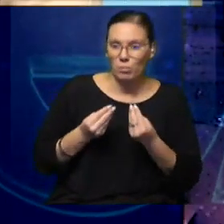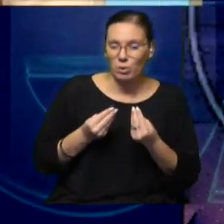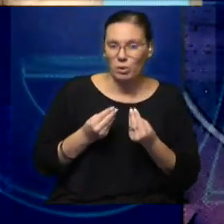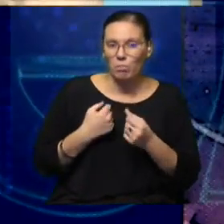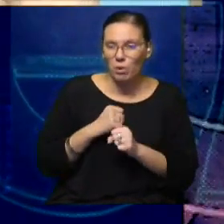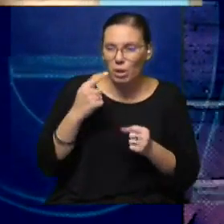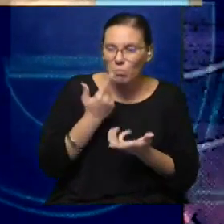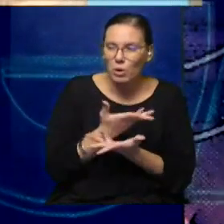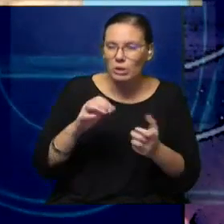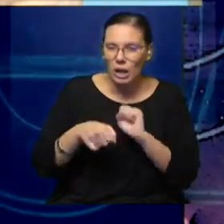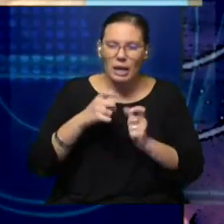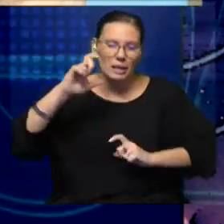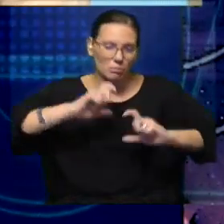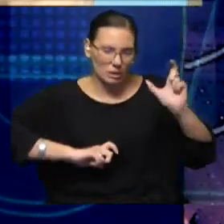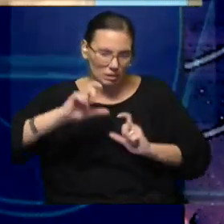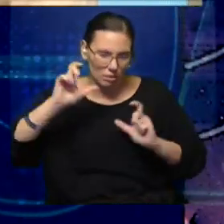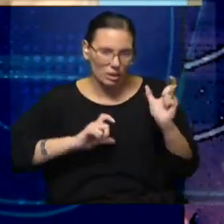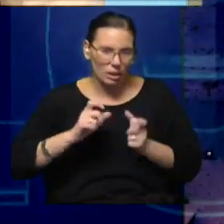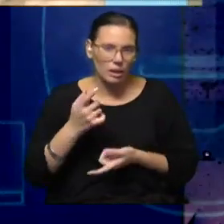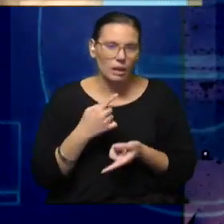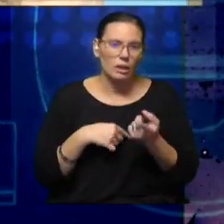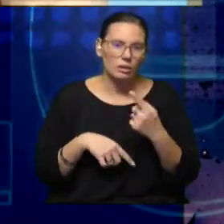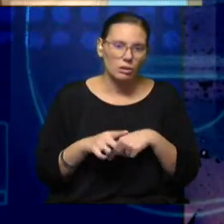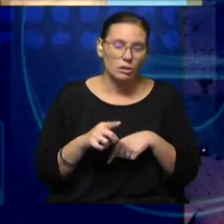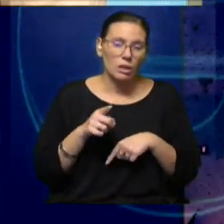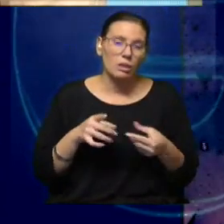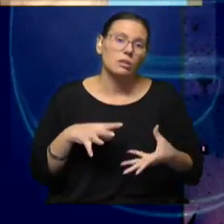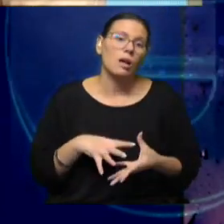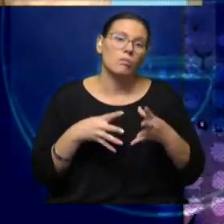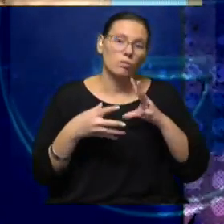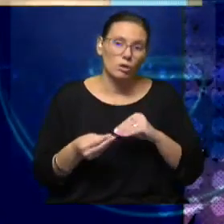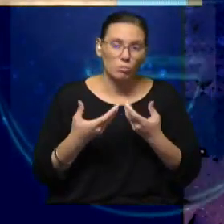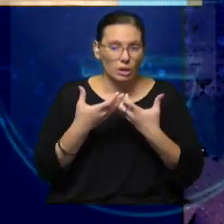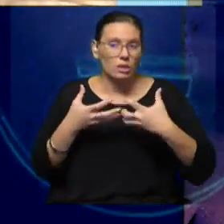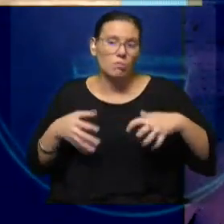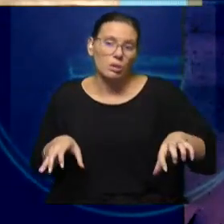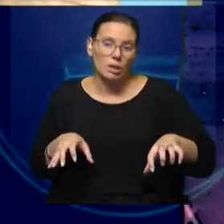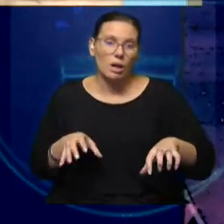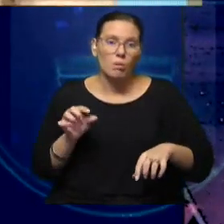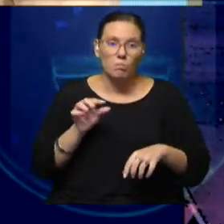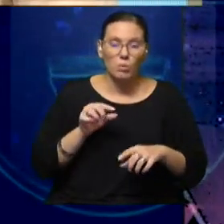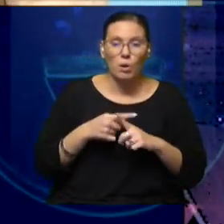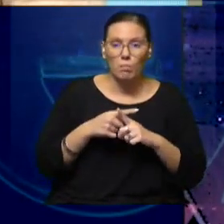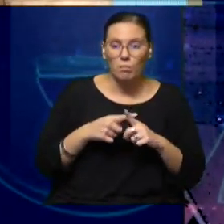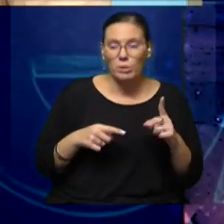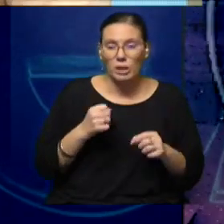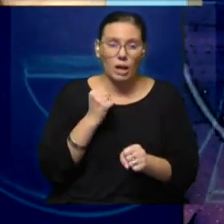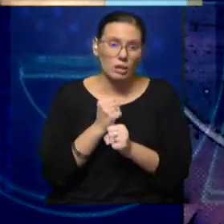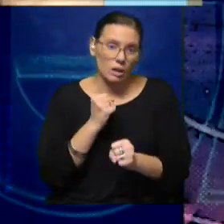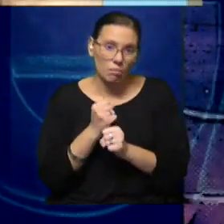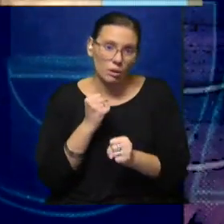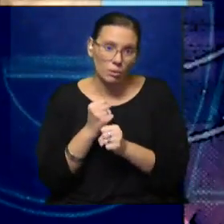traducir la expresividad. Entonces, y de esa forma dividíamos un poco por la mitad de el